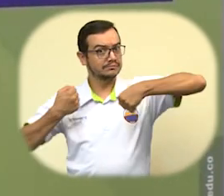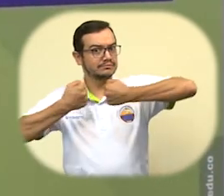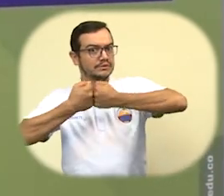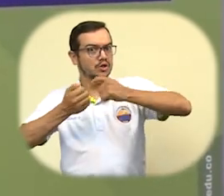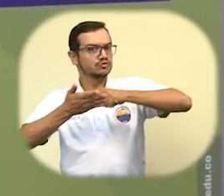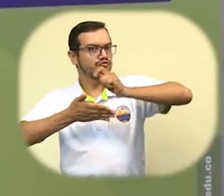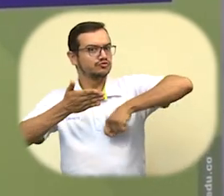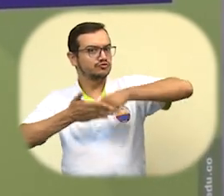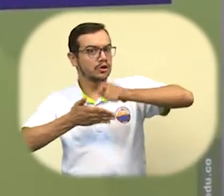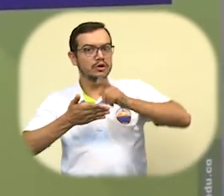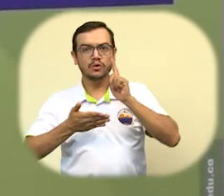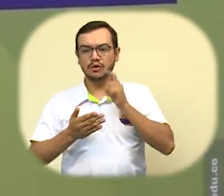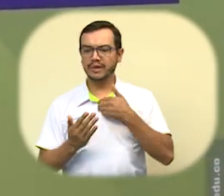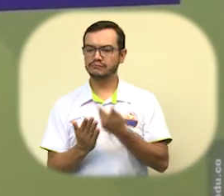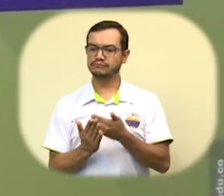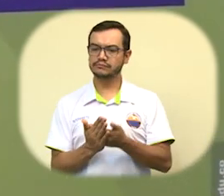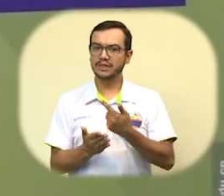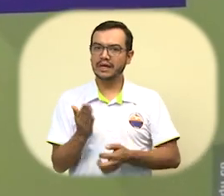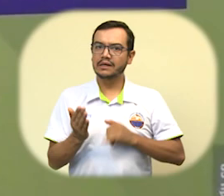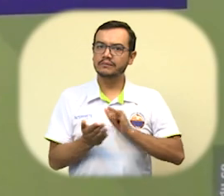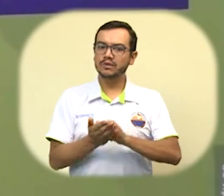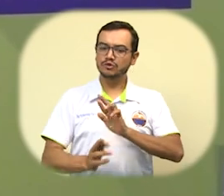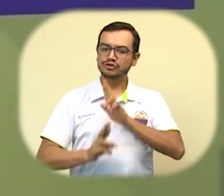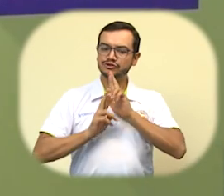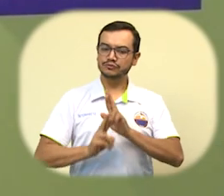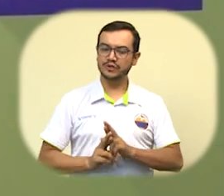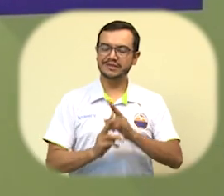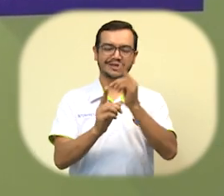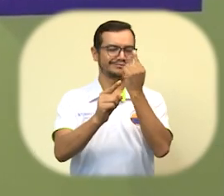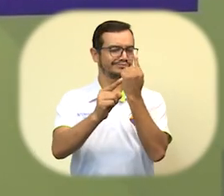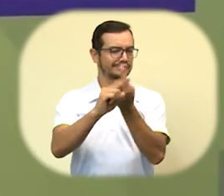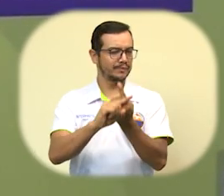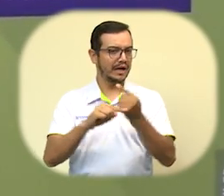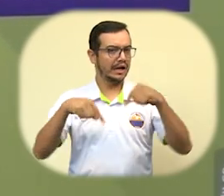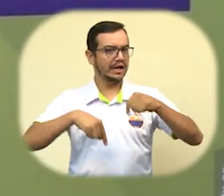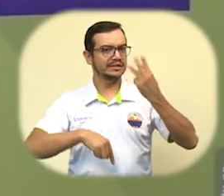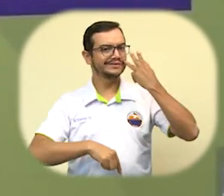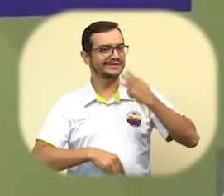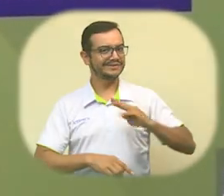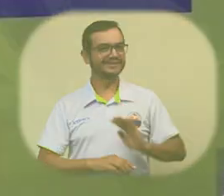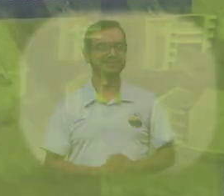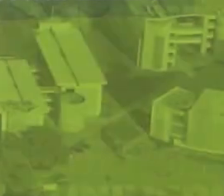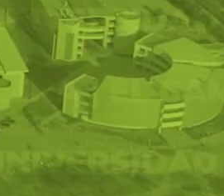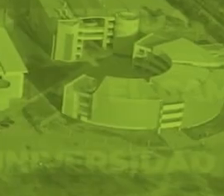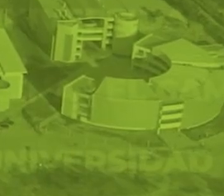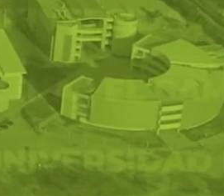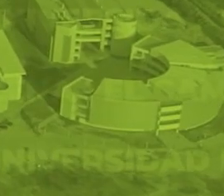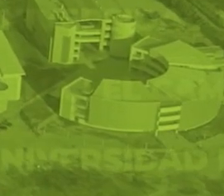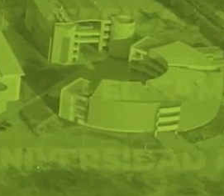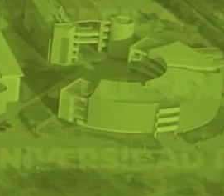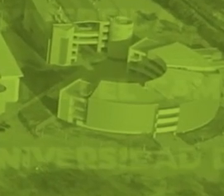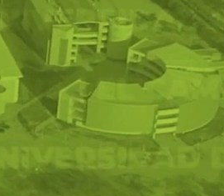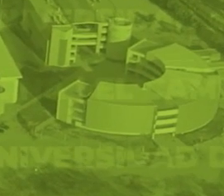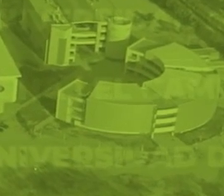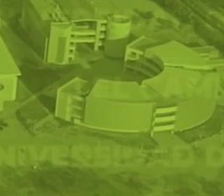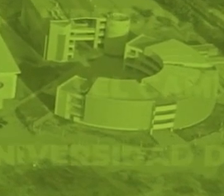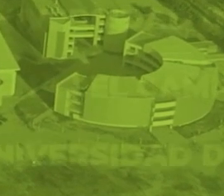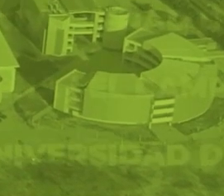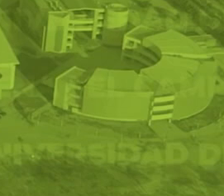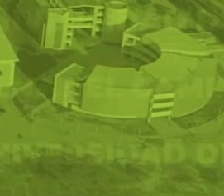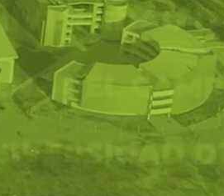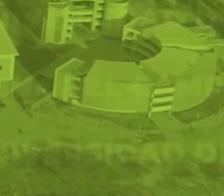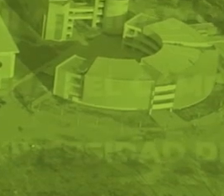en estas alianzas estratégicas, pues todos son resultados positivos que hemos podido recoger en estos 3 días. Universidad